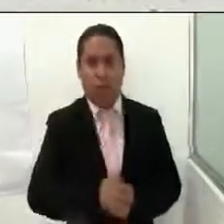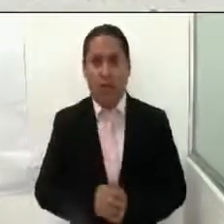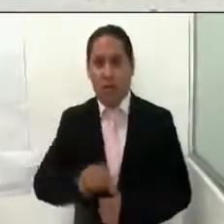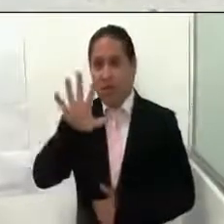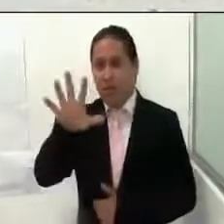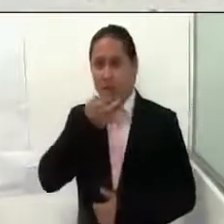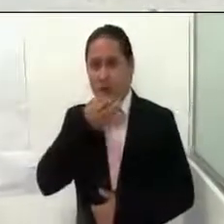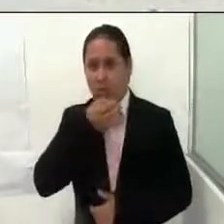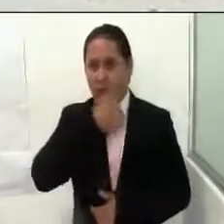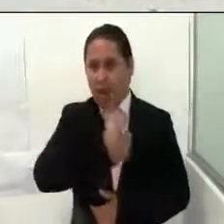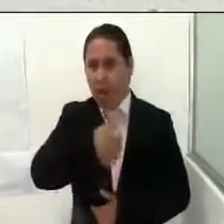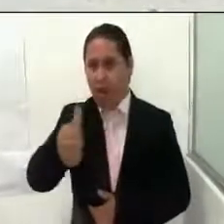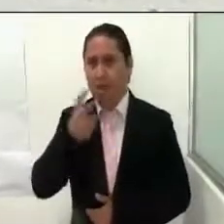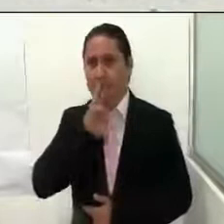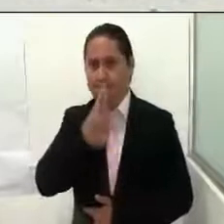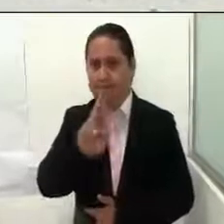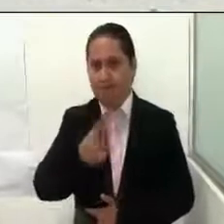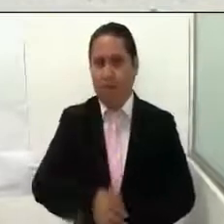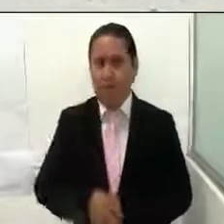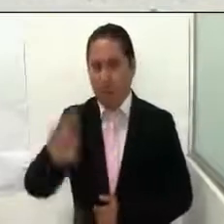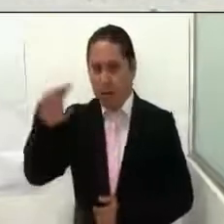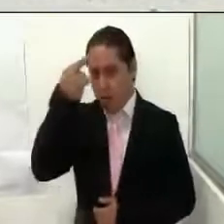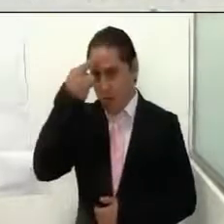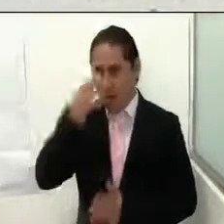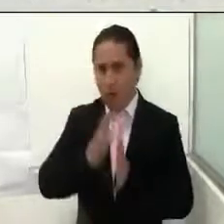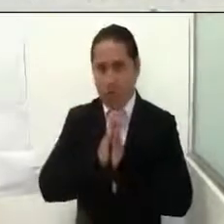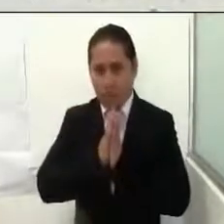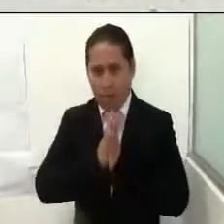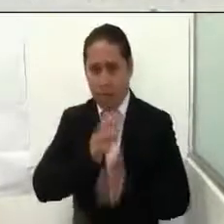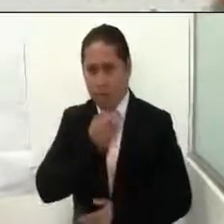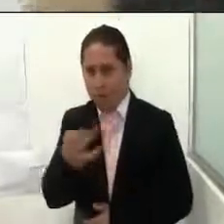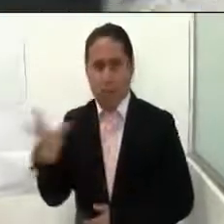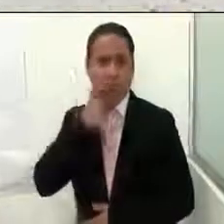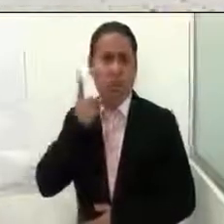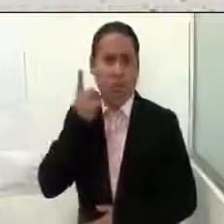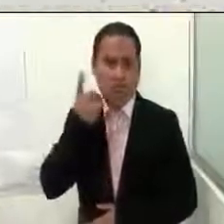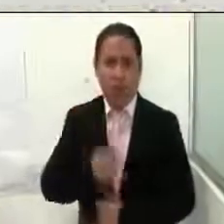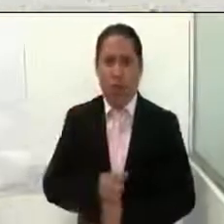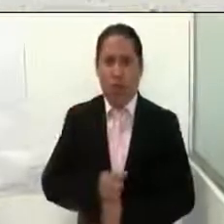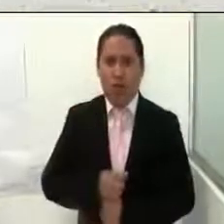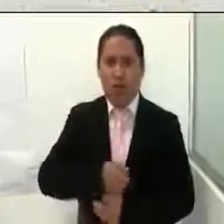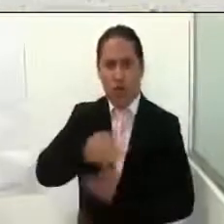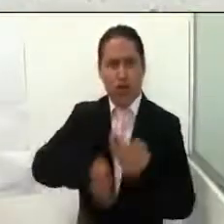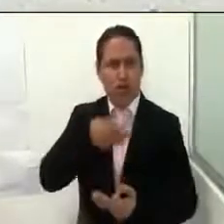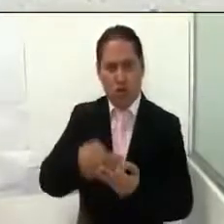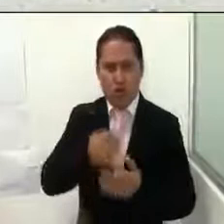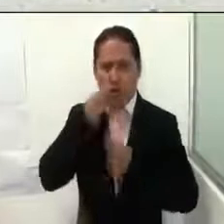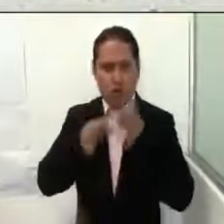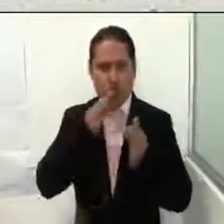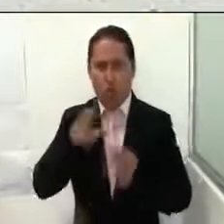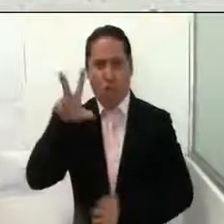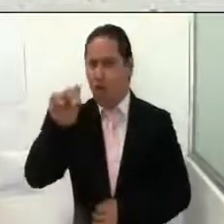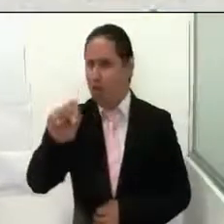minutos para su respuesta recordándoles a los compañeros diputados que durante las comparecencias no están permitidos los permisos